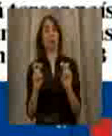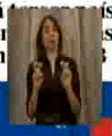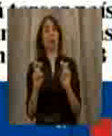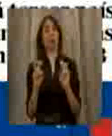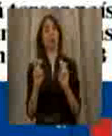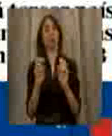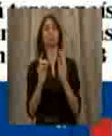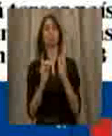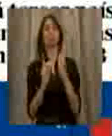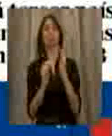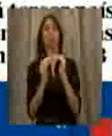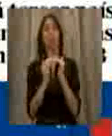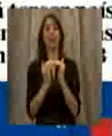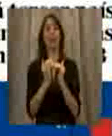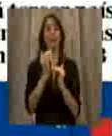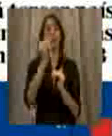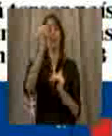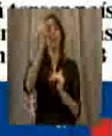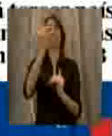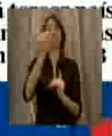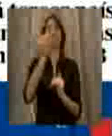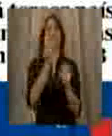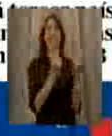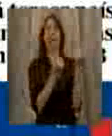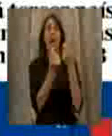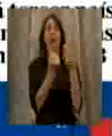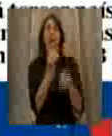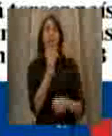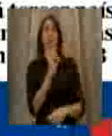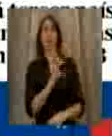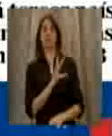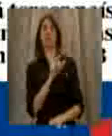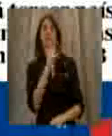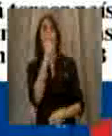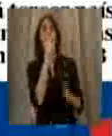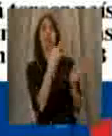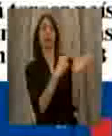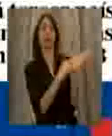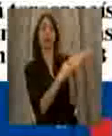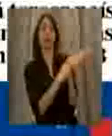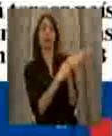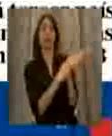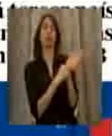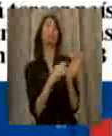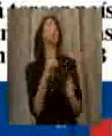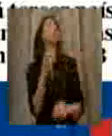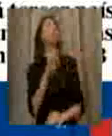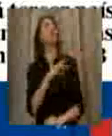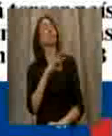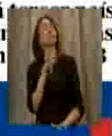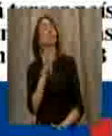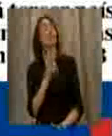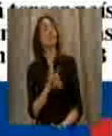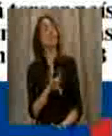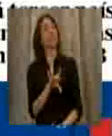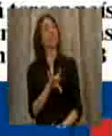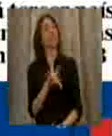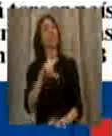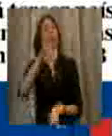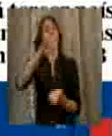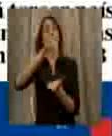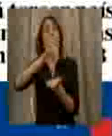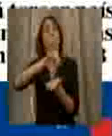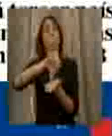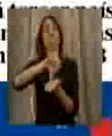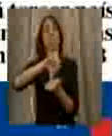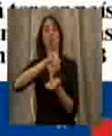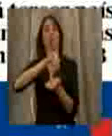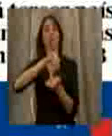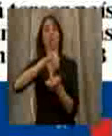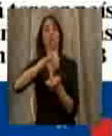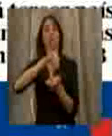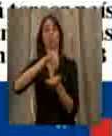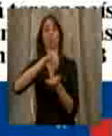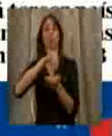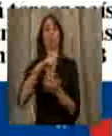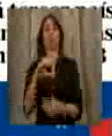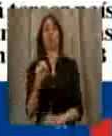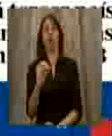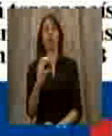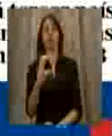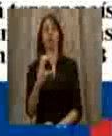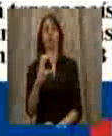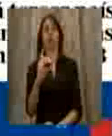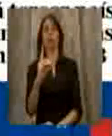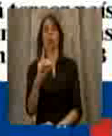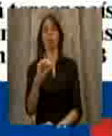crecimiento de nuestra economía, ustedes lo ven claramente. Hoy día Chile es el país que, de acuerdo a la